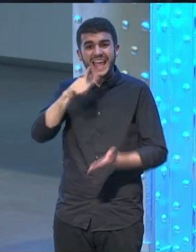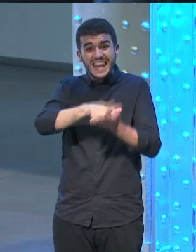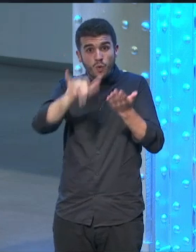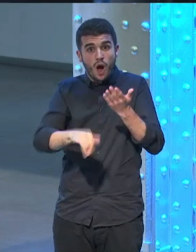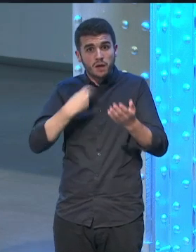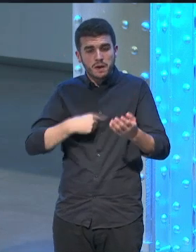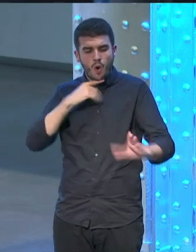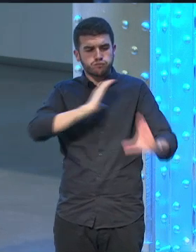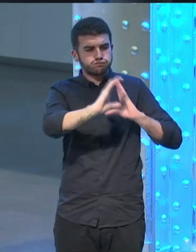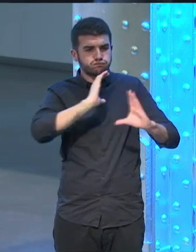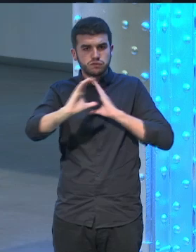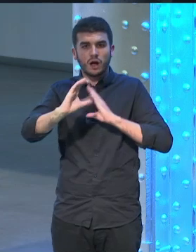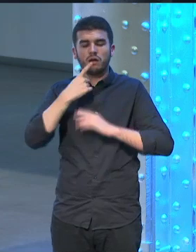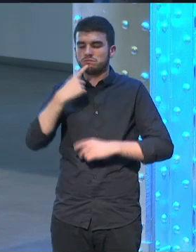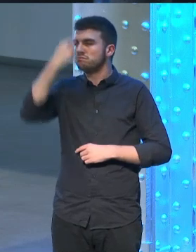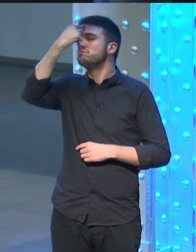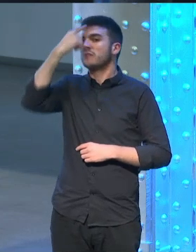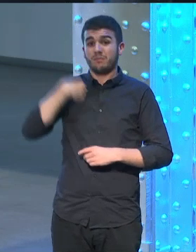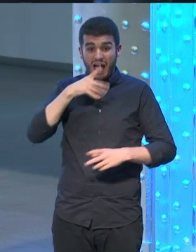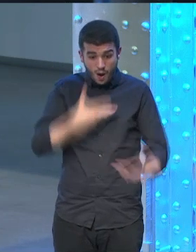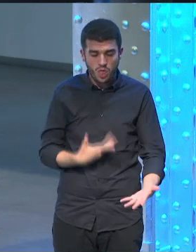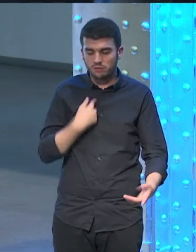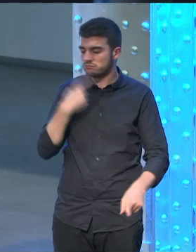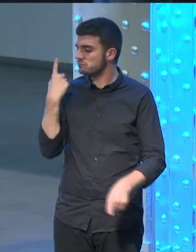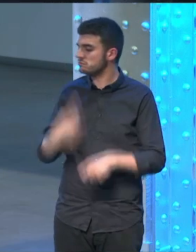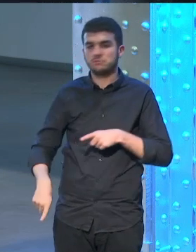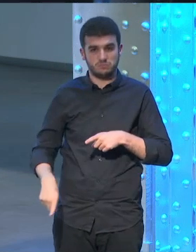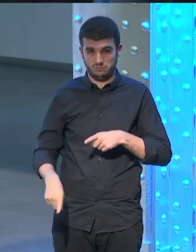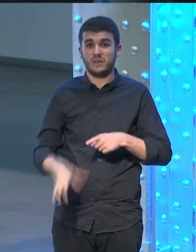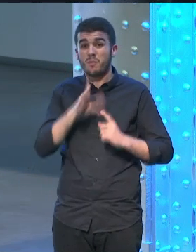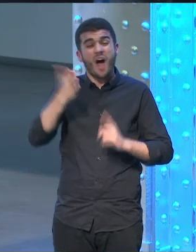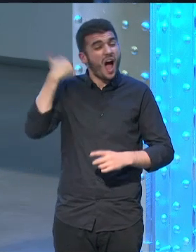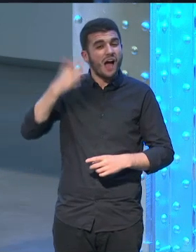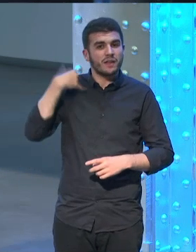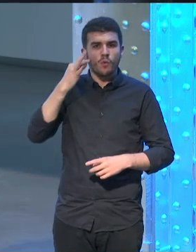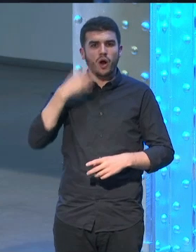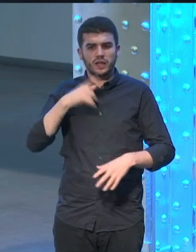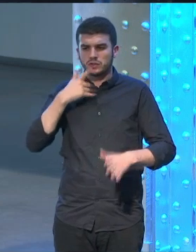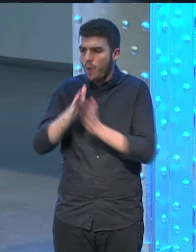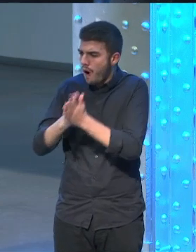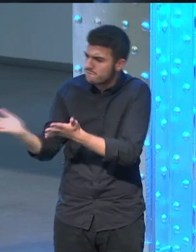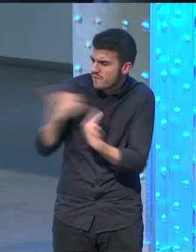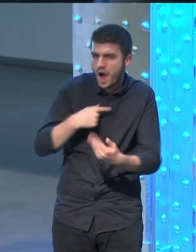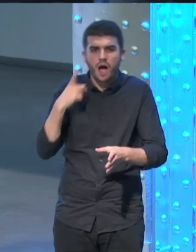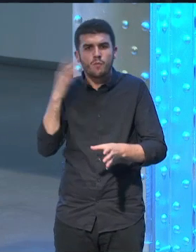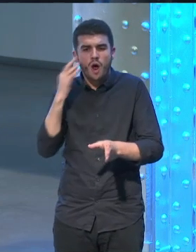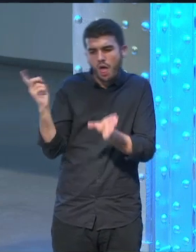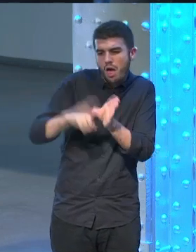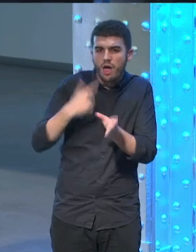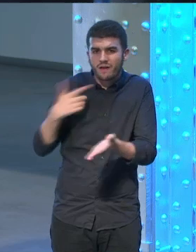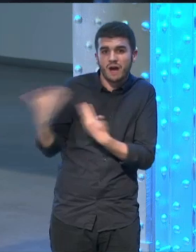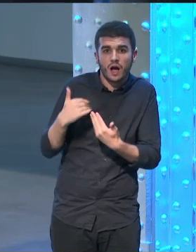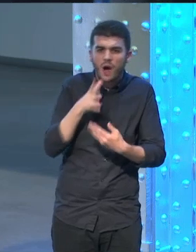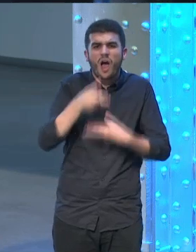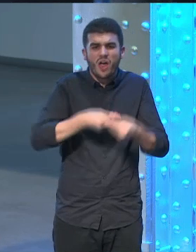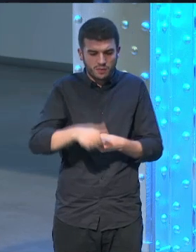el que se comunicaba en relación a lo que estamos haciendo ahora. Porque entonces las mujeres movilizaban a las mujeres y ahora estamos consiguiendo